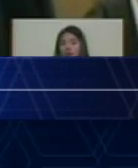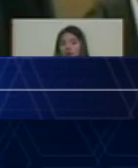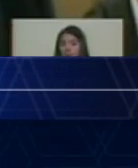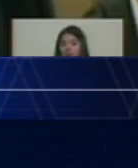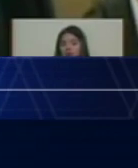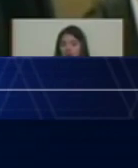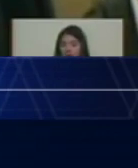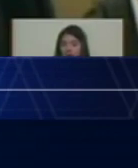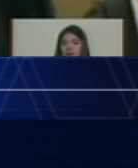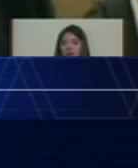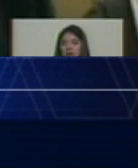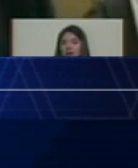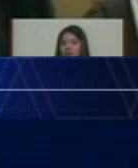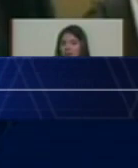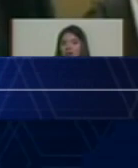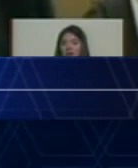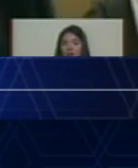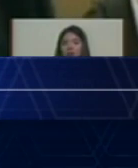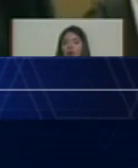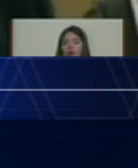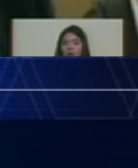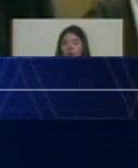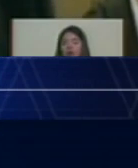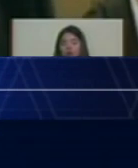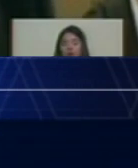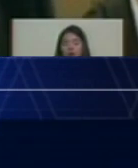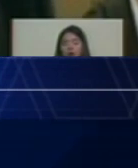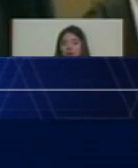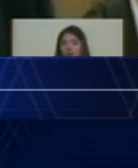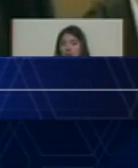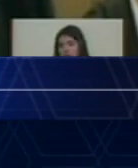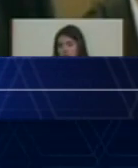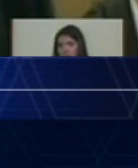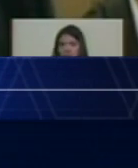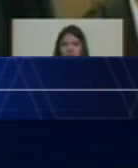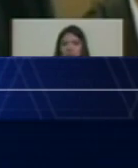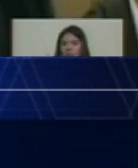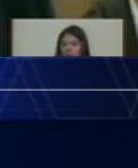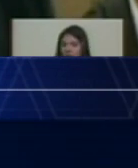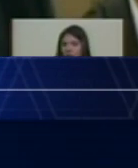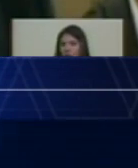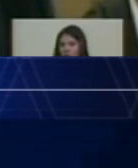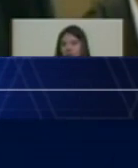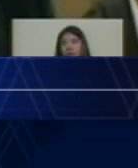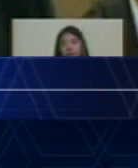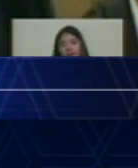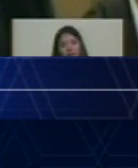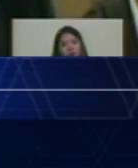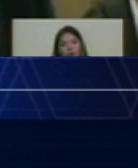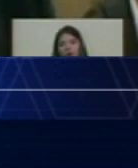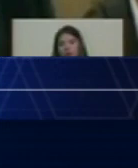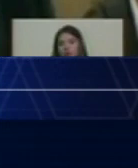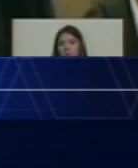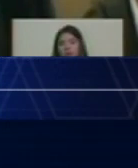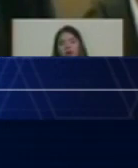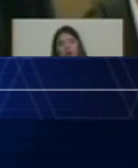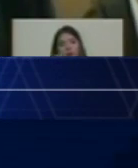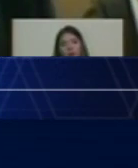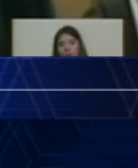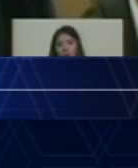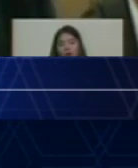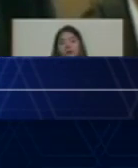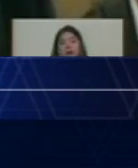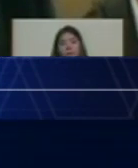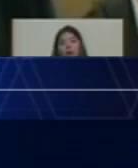2013. Arreaza anunció que se formulará la invitación a 3 procedimientos especiales para que una comisión del Consejo de